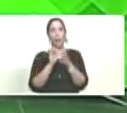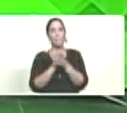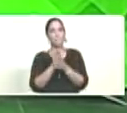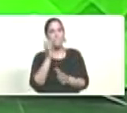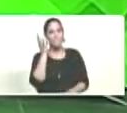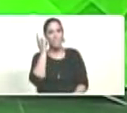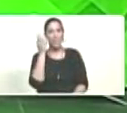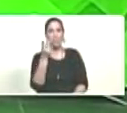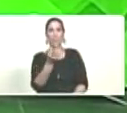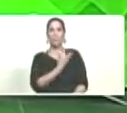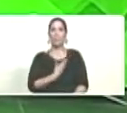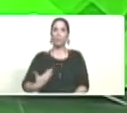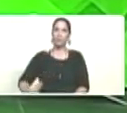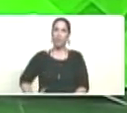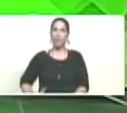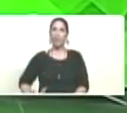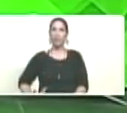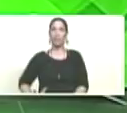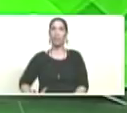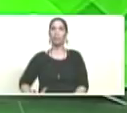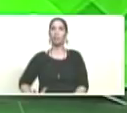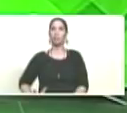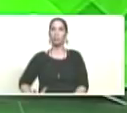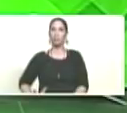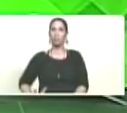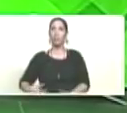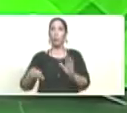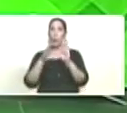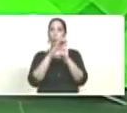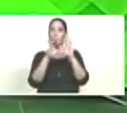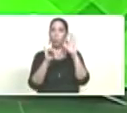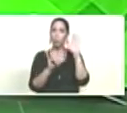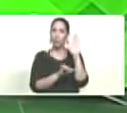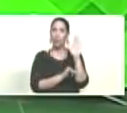vicepresidenta ejecutiva constituyente, yo tomaría